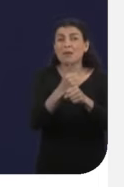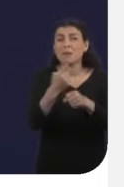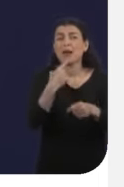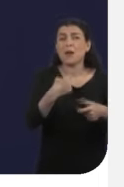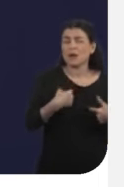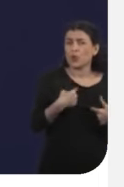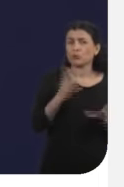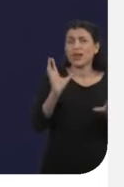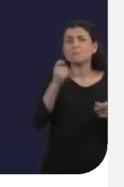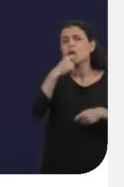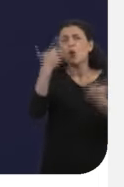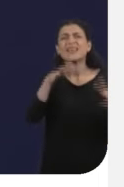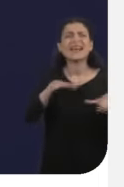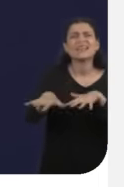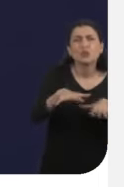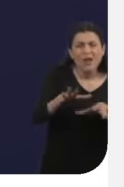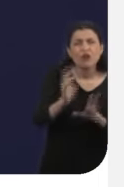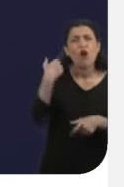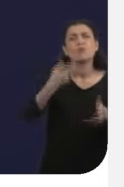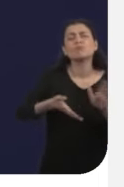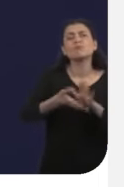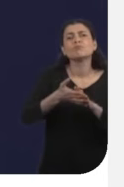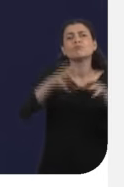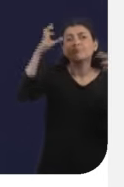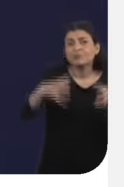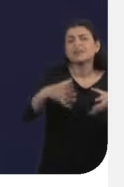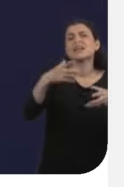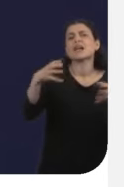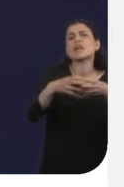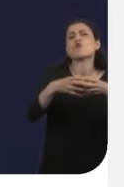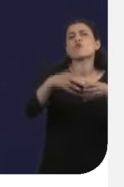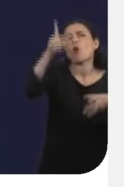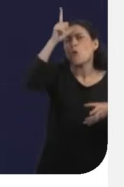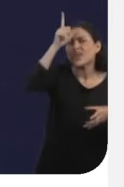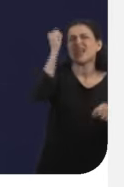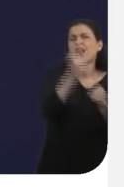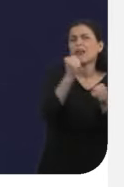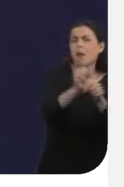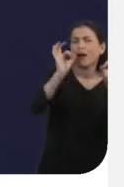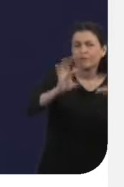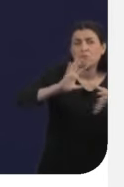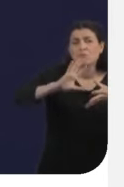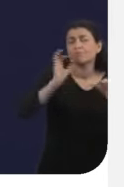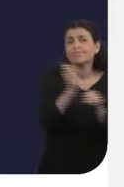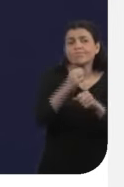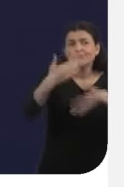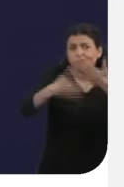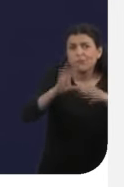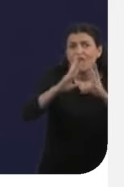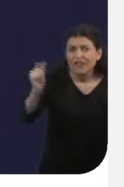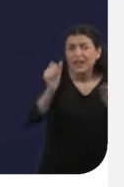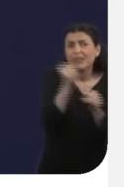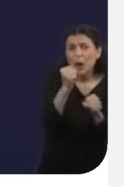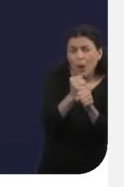todos los operativos en todos los operativos eh luego de que termine el operativo Los operativos tienen una